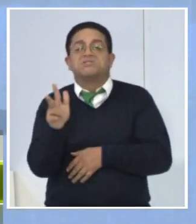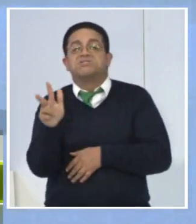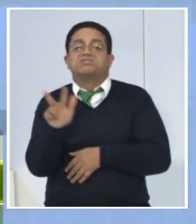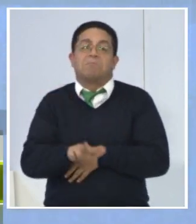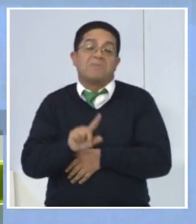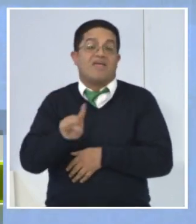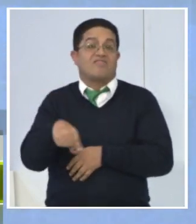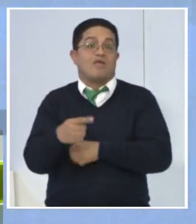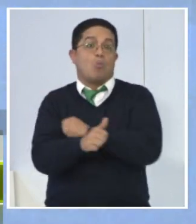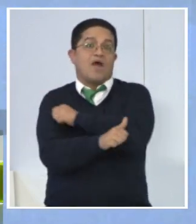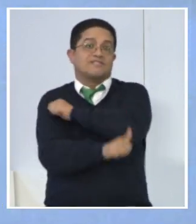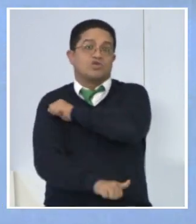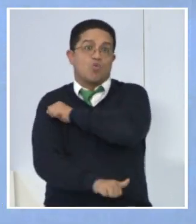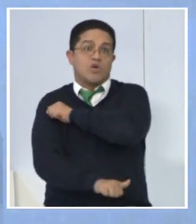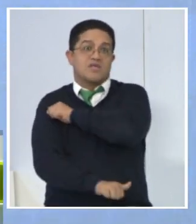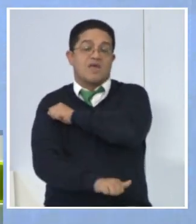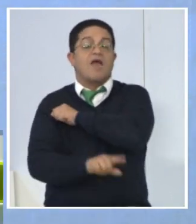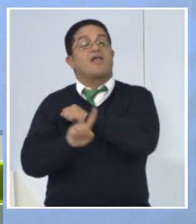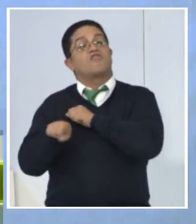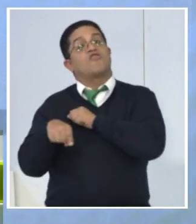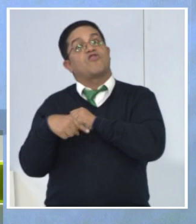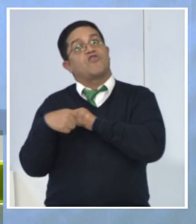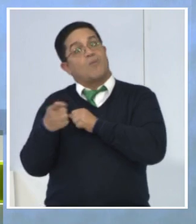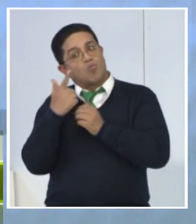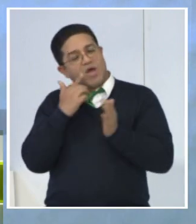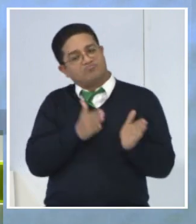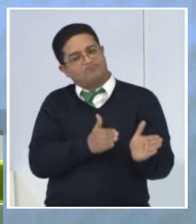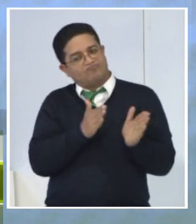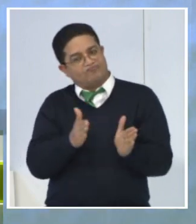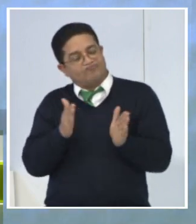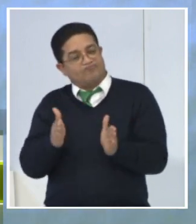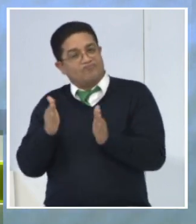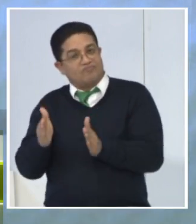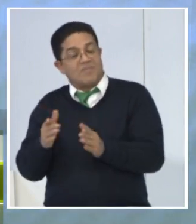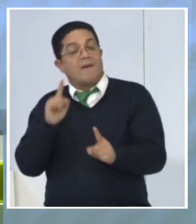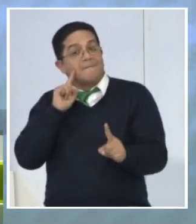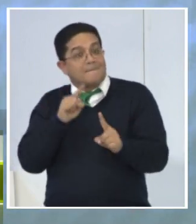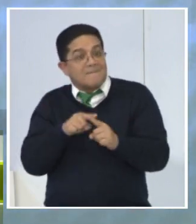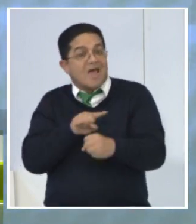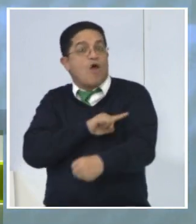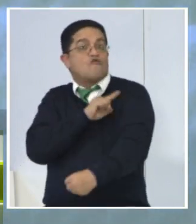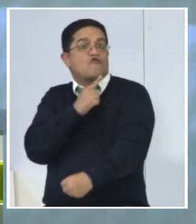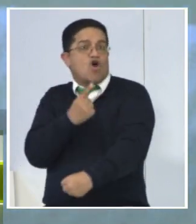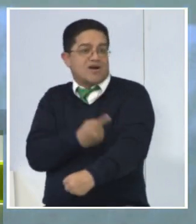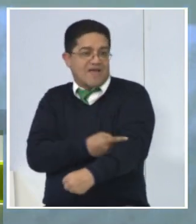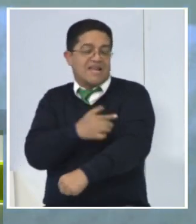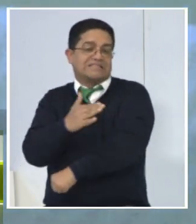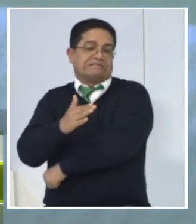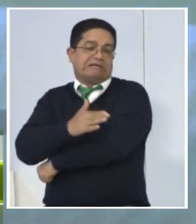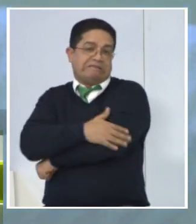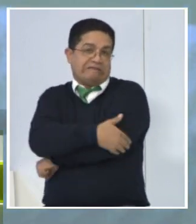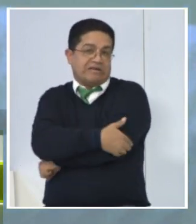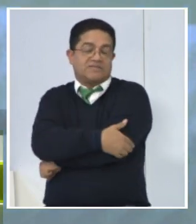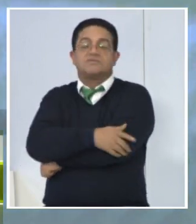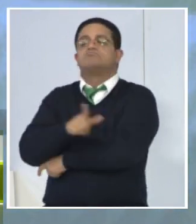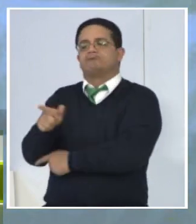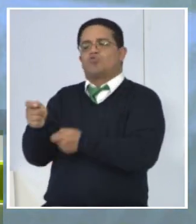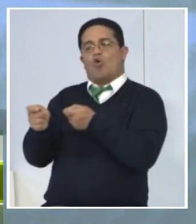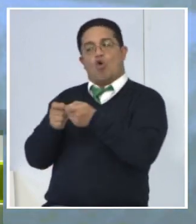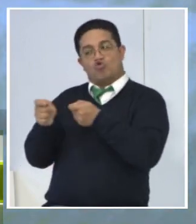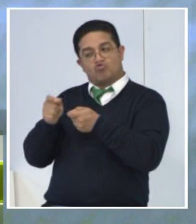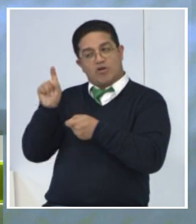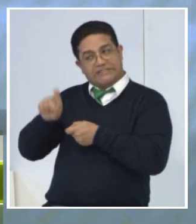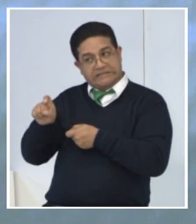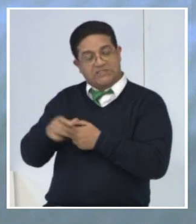de la cirugía y después de realizar un protocolo importante para fortalecer los músculos de la cara lateral del codo. Y con control, ¿no? Sí,